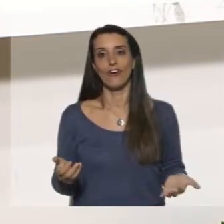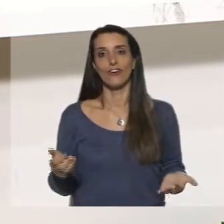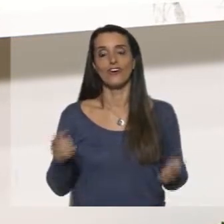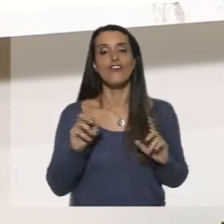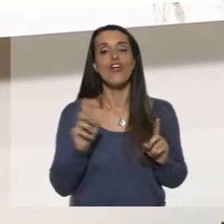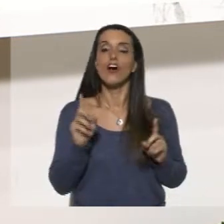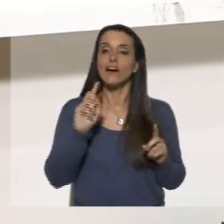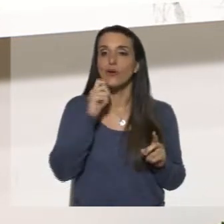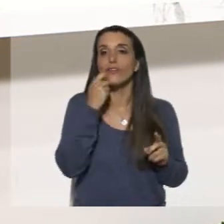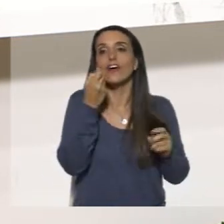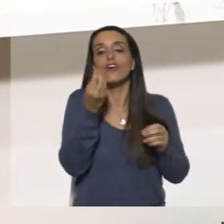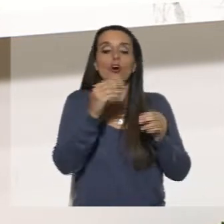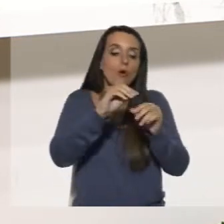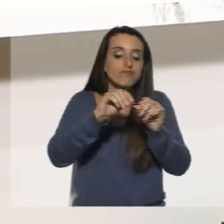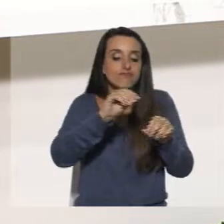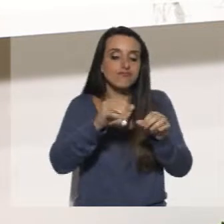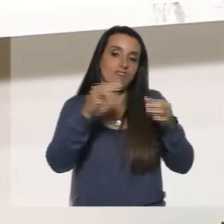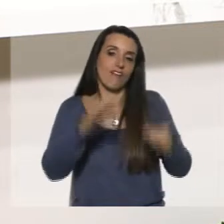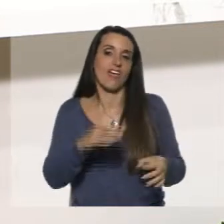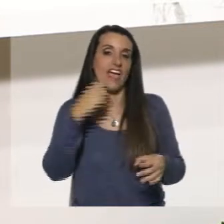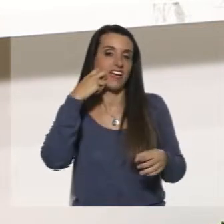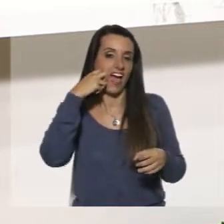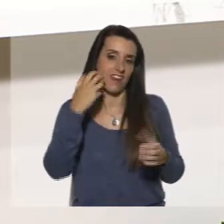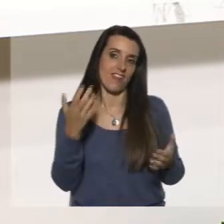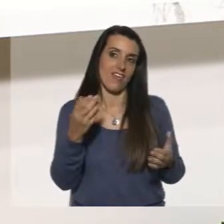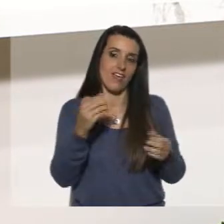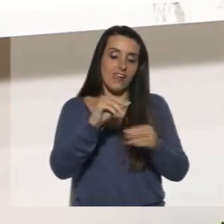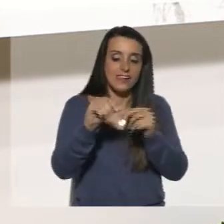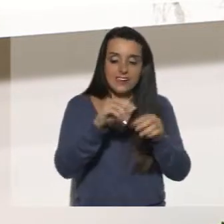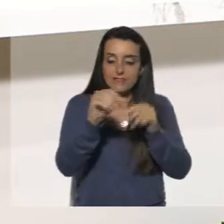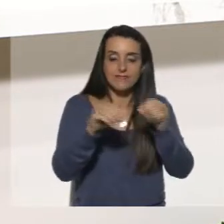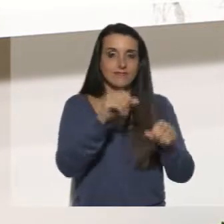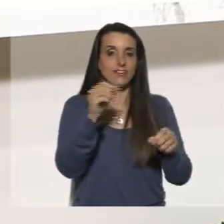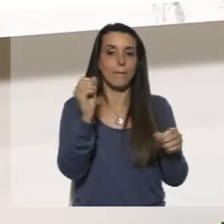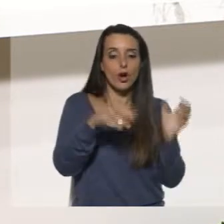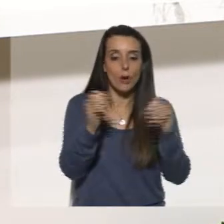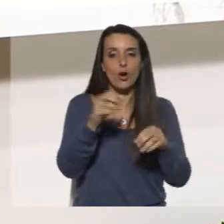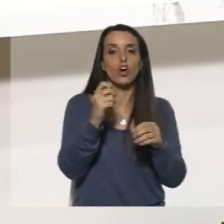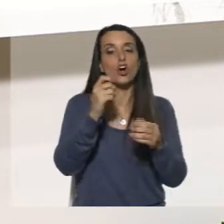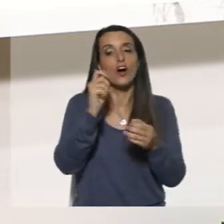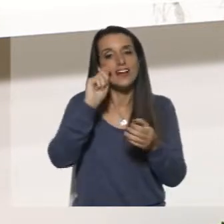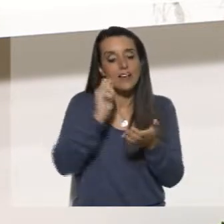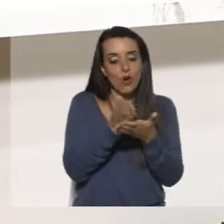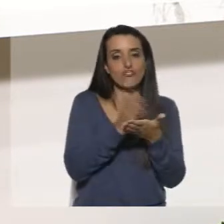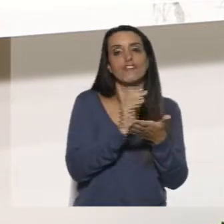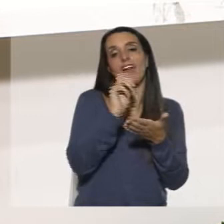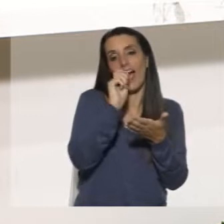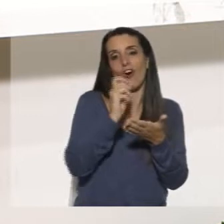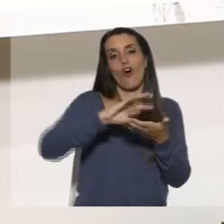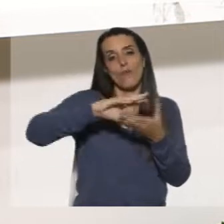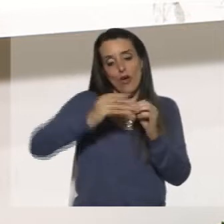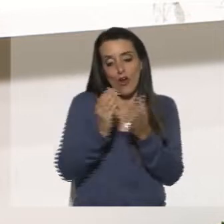le gusta. Entonces trato de condimentar bien la carne picada, darle mucha vidilla, diría Paula, ¿no? Cebollita, morrón, ajito.